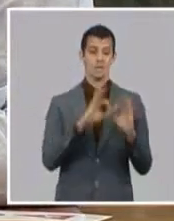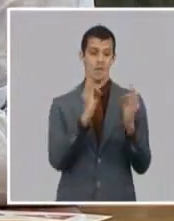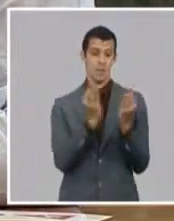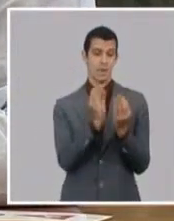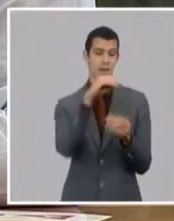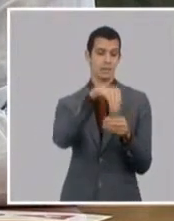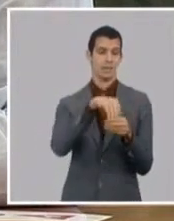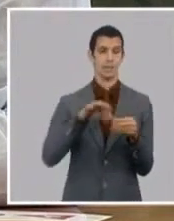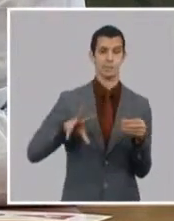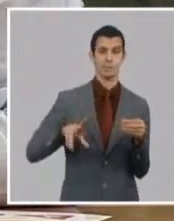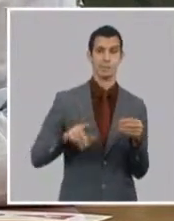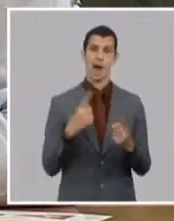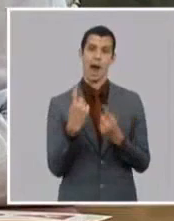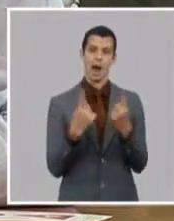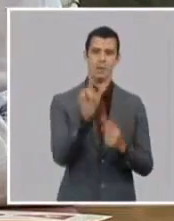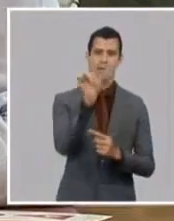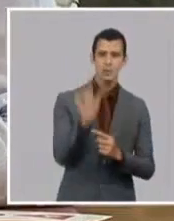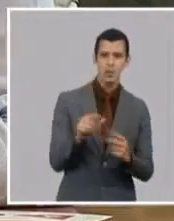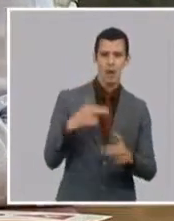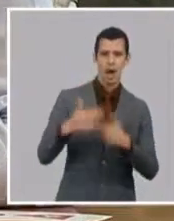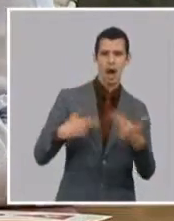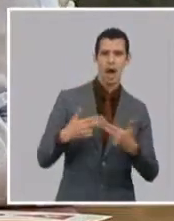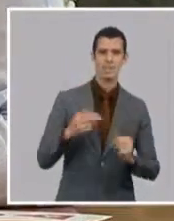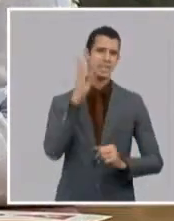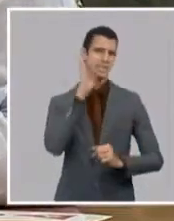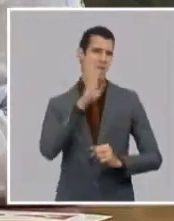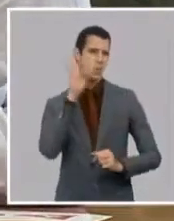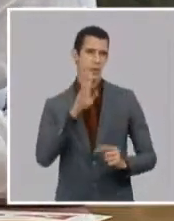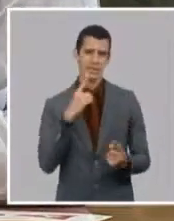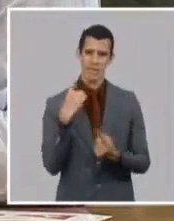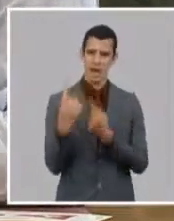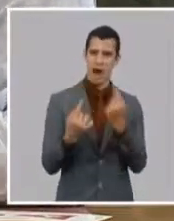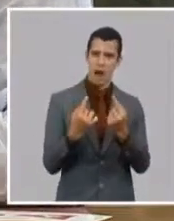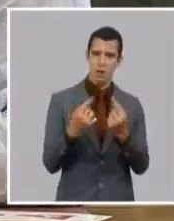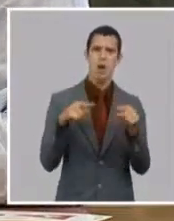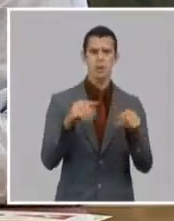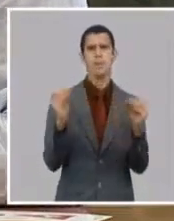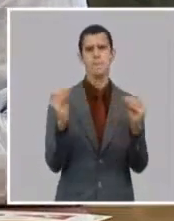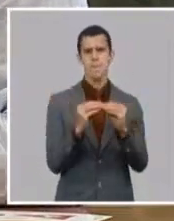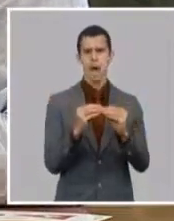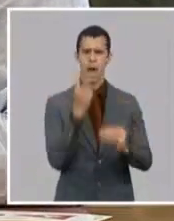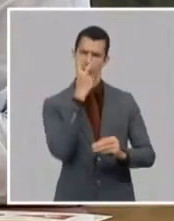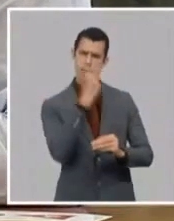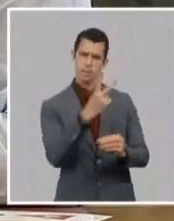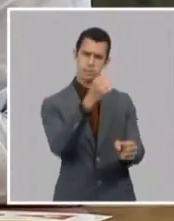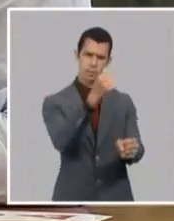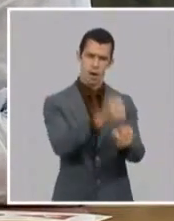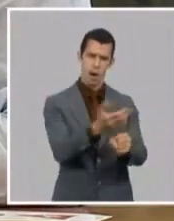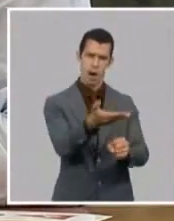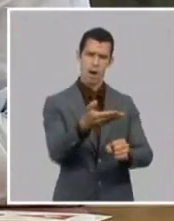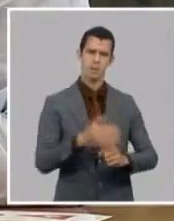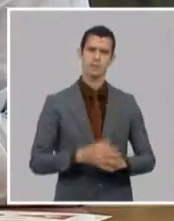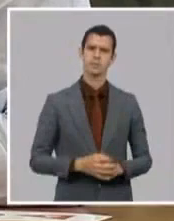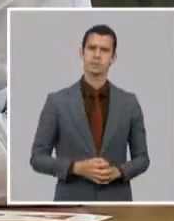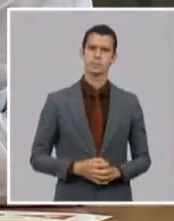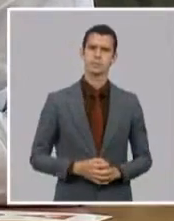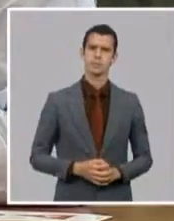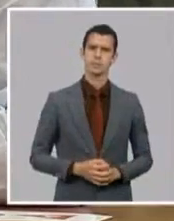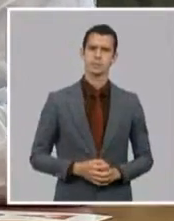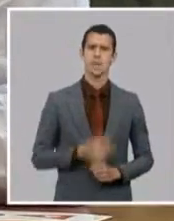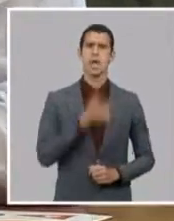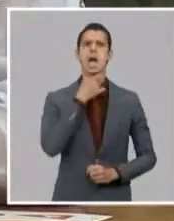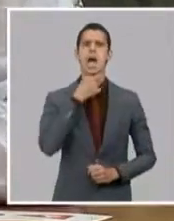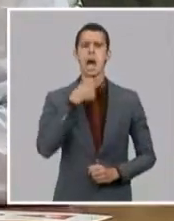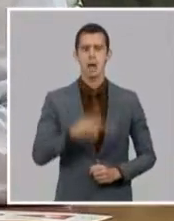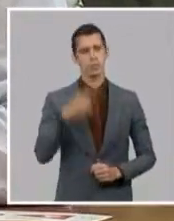más condiciones de vulnerabilidad para ser entonces de sectores de nuestro sistema escolar. Si desertan de nuestro sistema